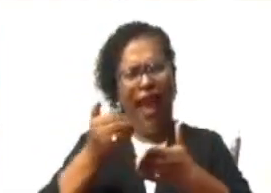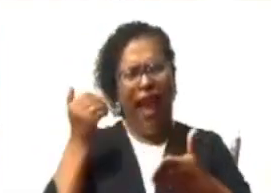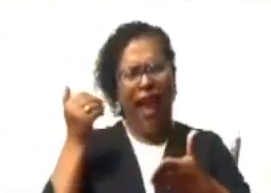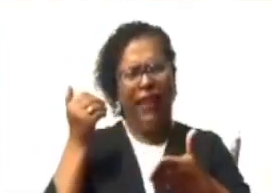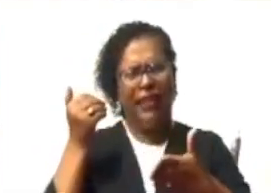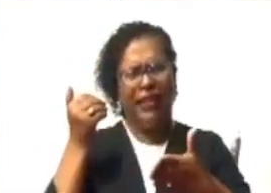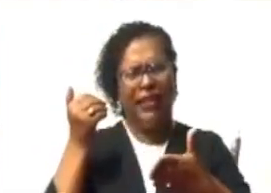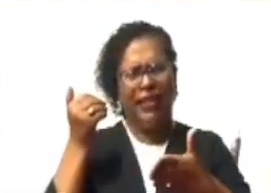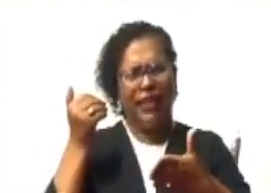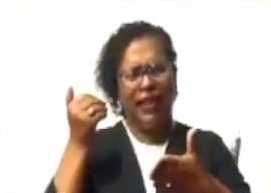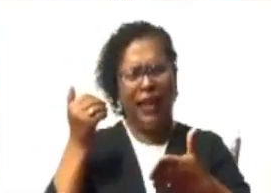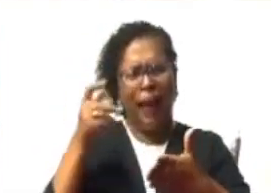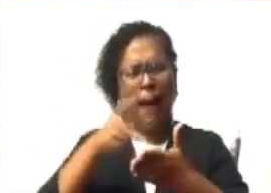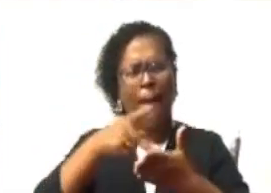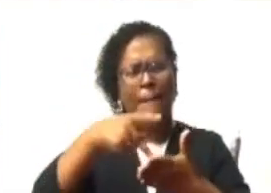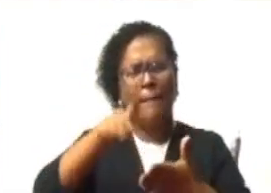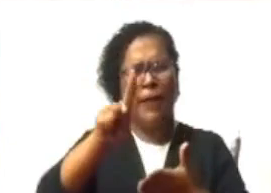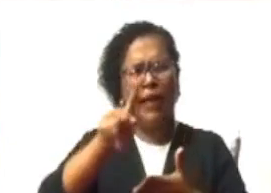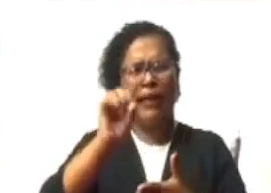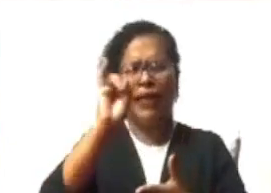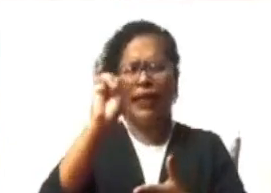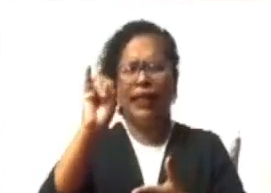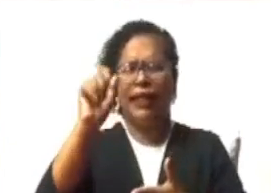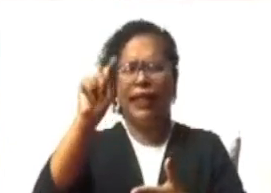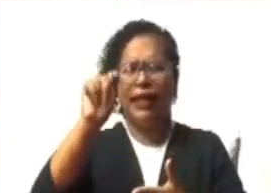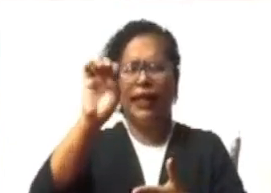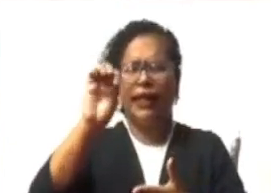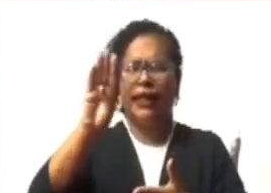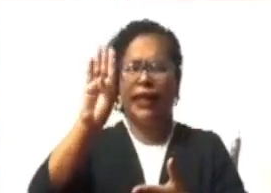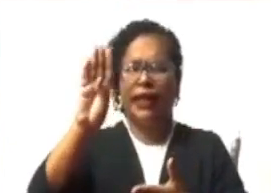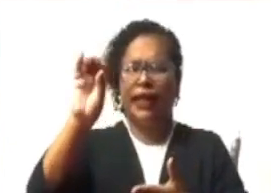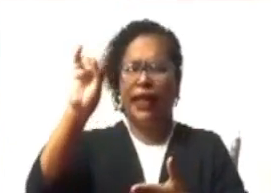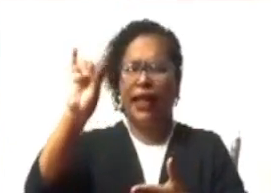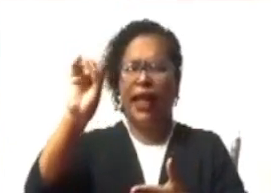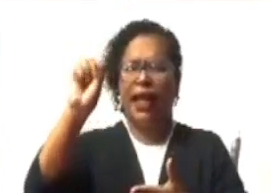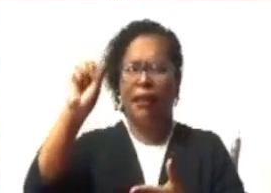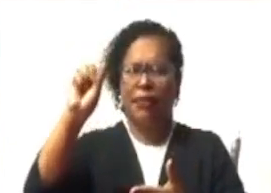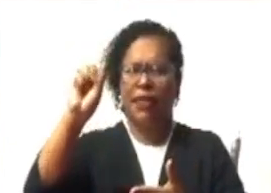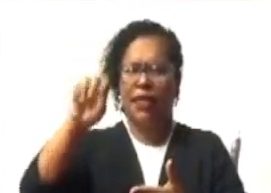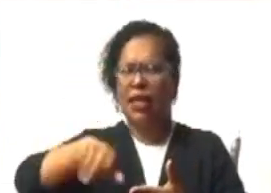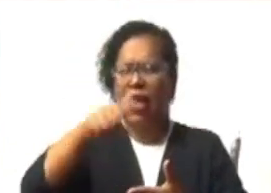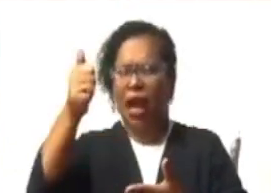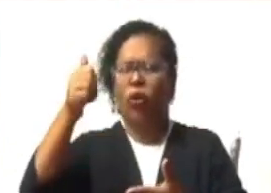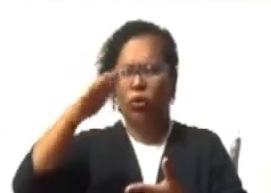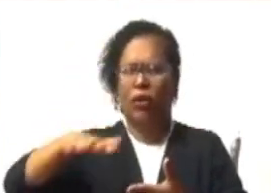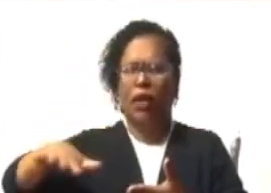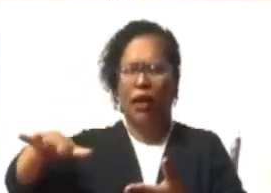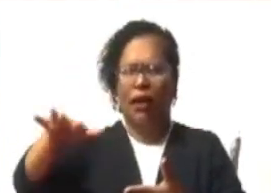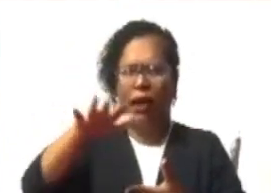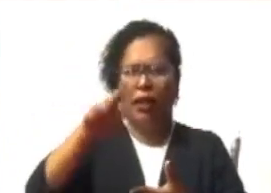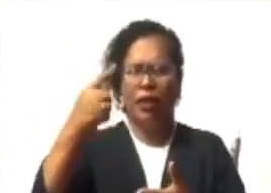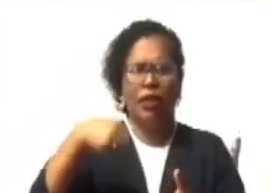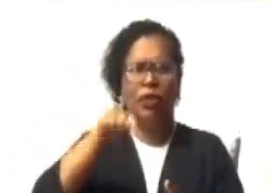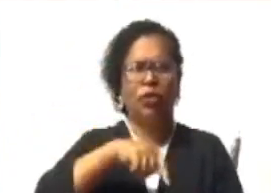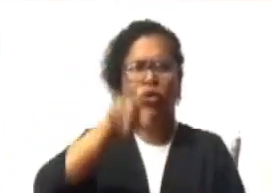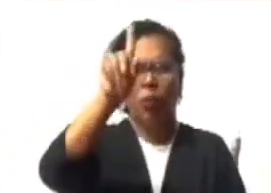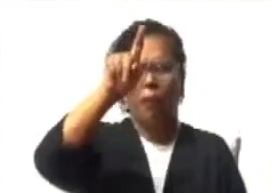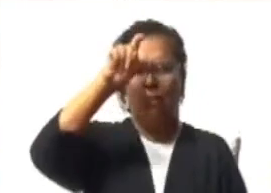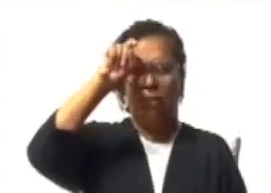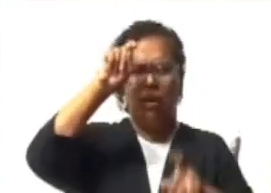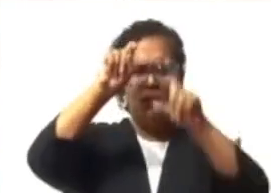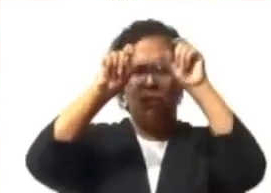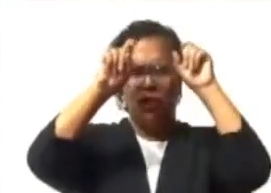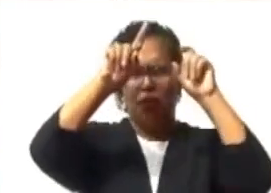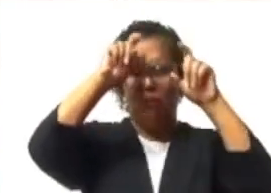banca y probablemente a otros sectores? Nos preguntamos lo siguiente: ¿por qué